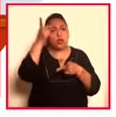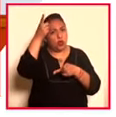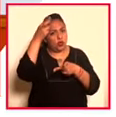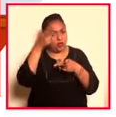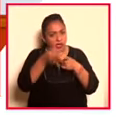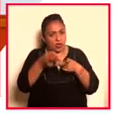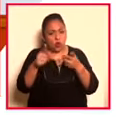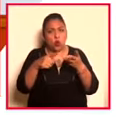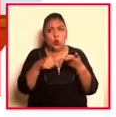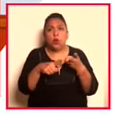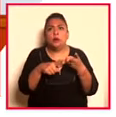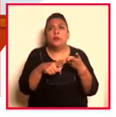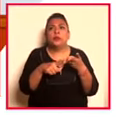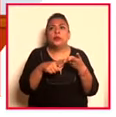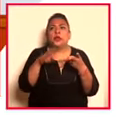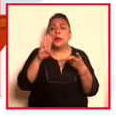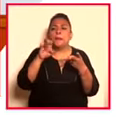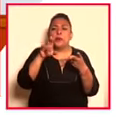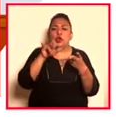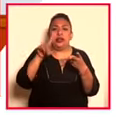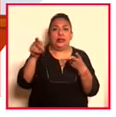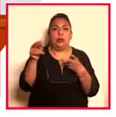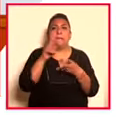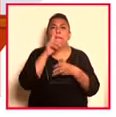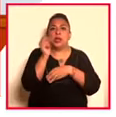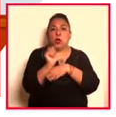y Boneta como actor.